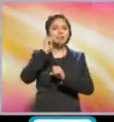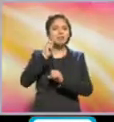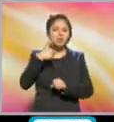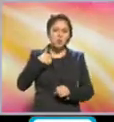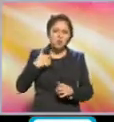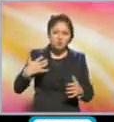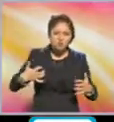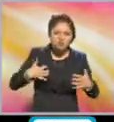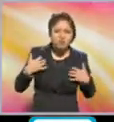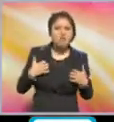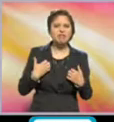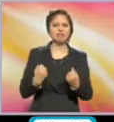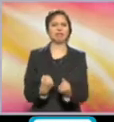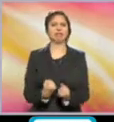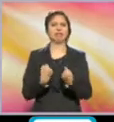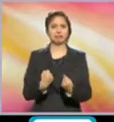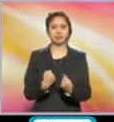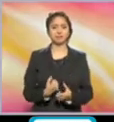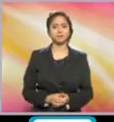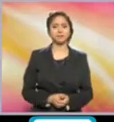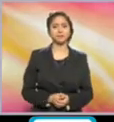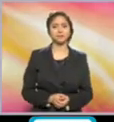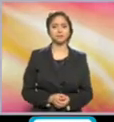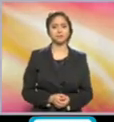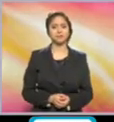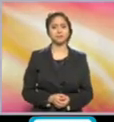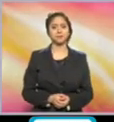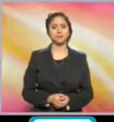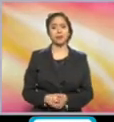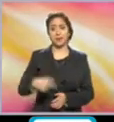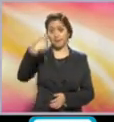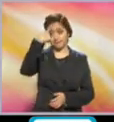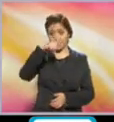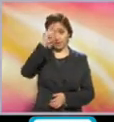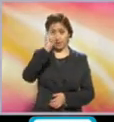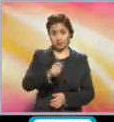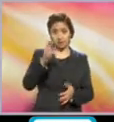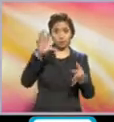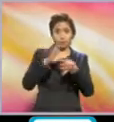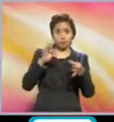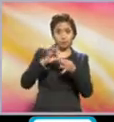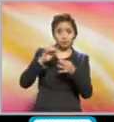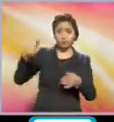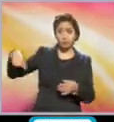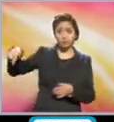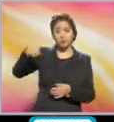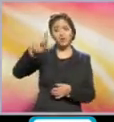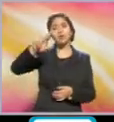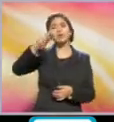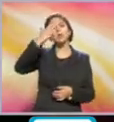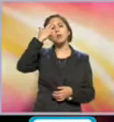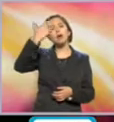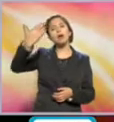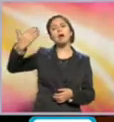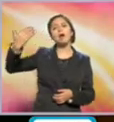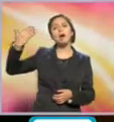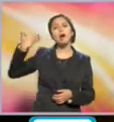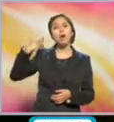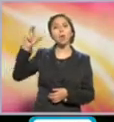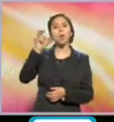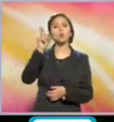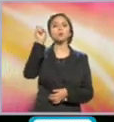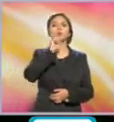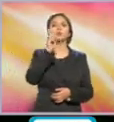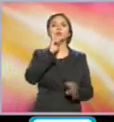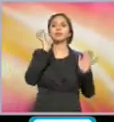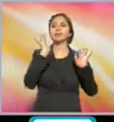¿eh? enfrentamiento, Bueno, ¿no? Un poco justo para dejar en claro las intenciones. Tú acuérdate que hace poco, desde la liberación femenina, que